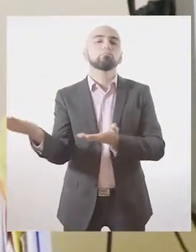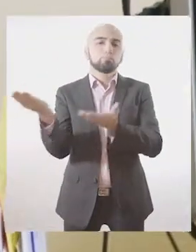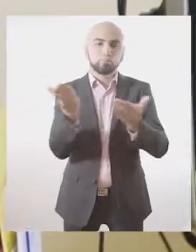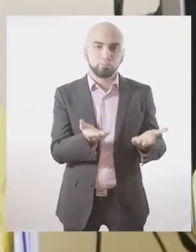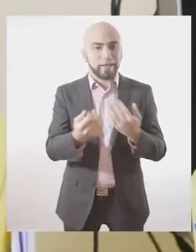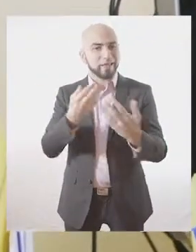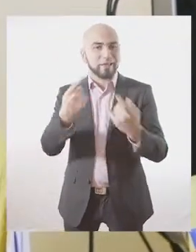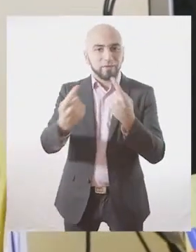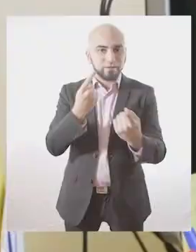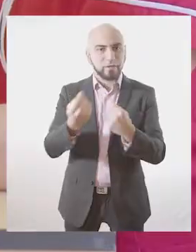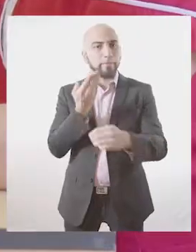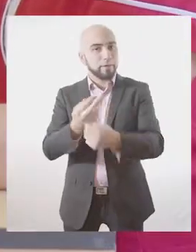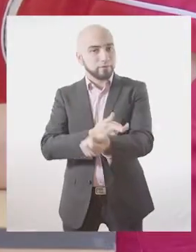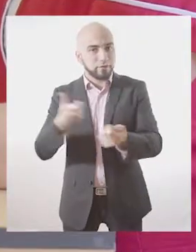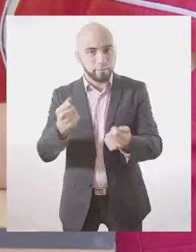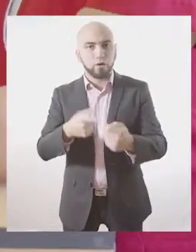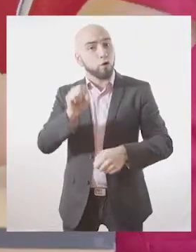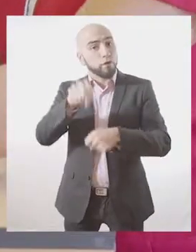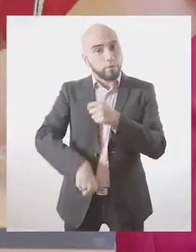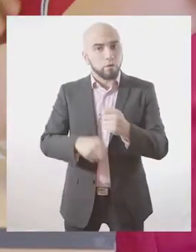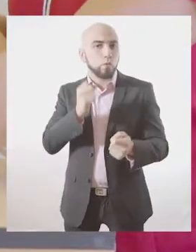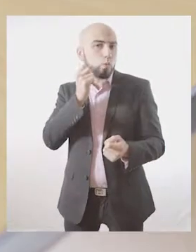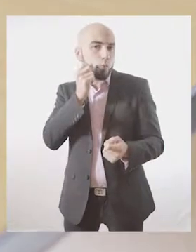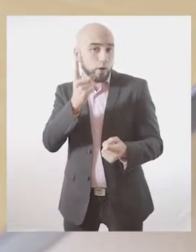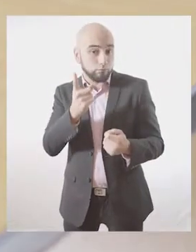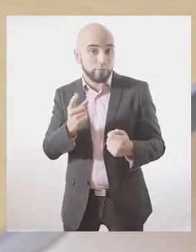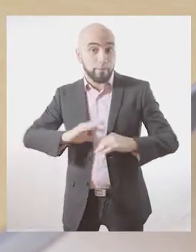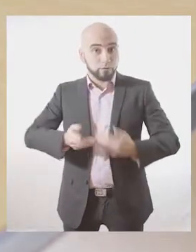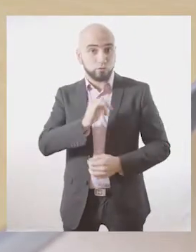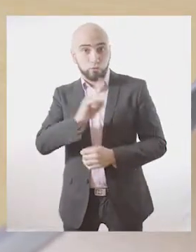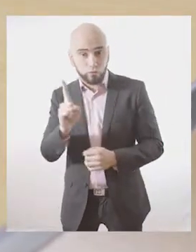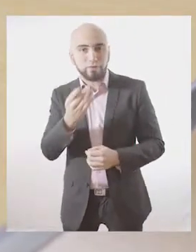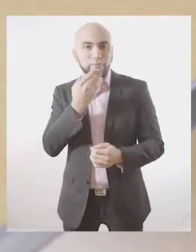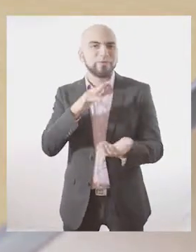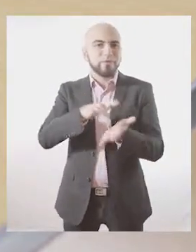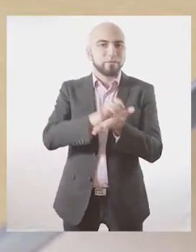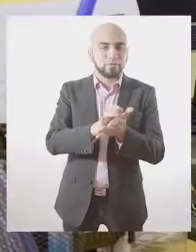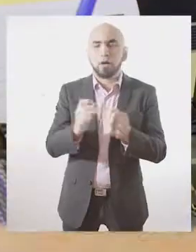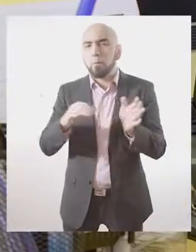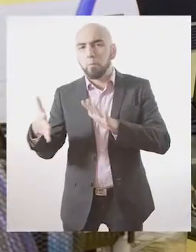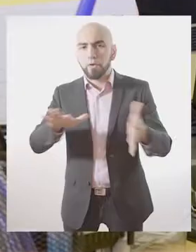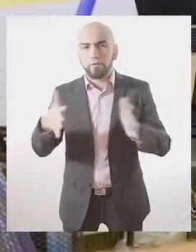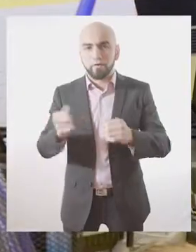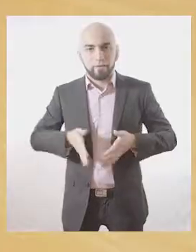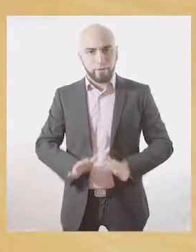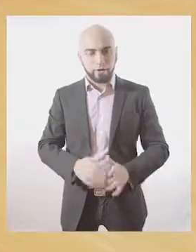con una entrevista, les pedirán exámenes, les confirmarán el diagnóstico del embarazo y la fecha probable de